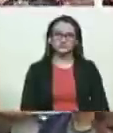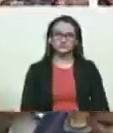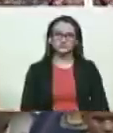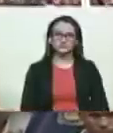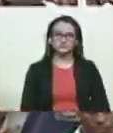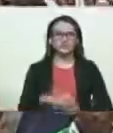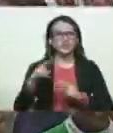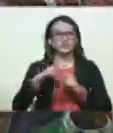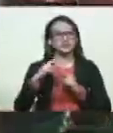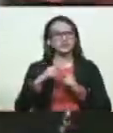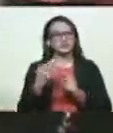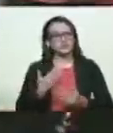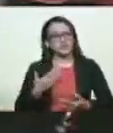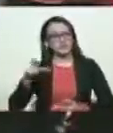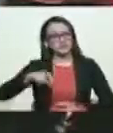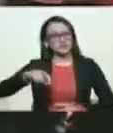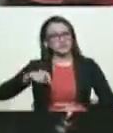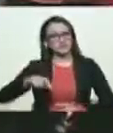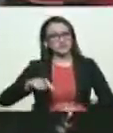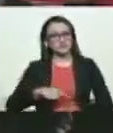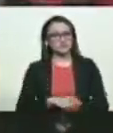táchira te necesito